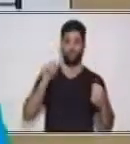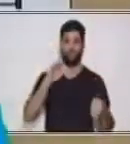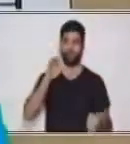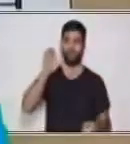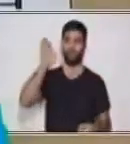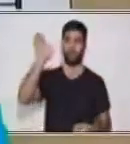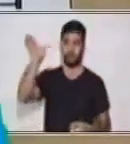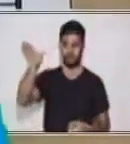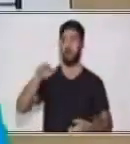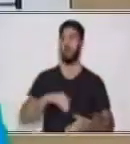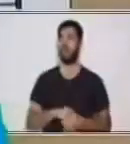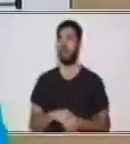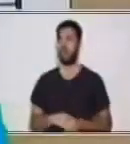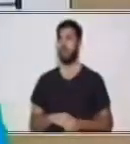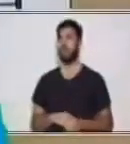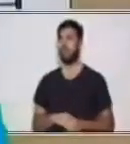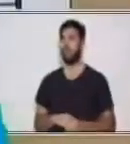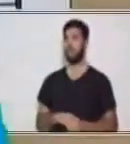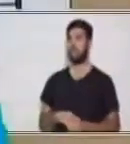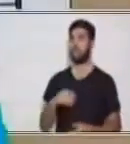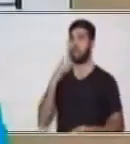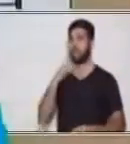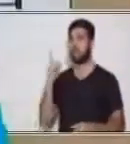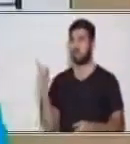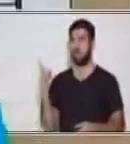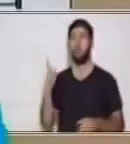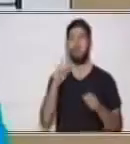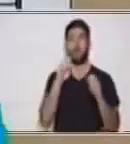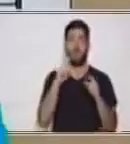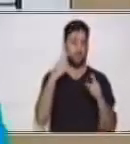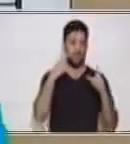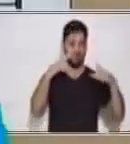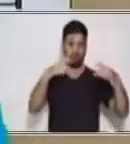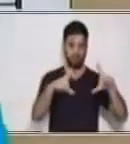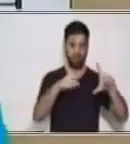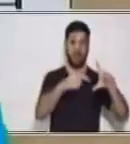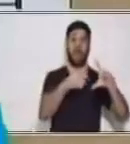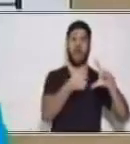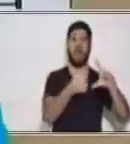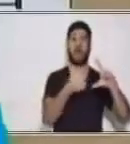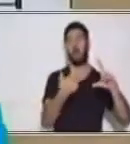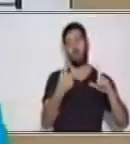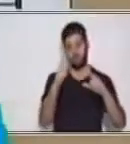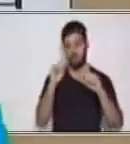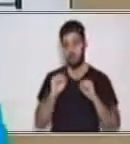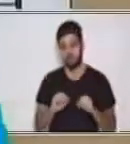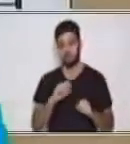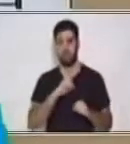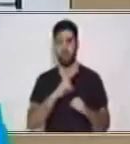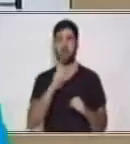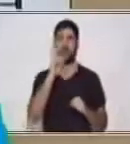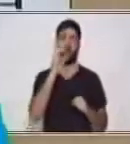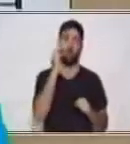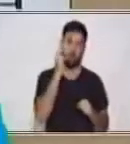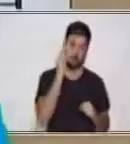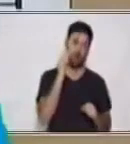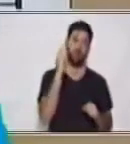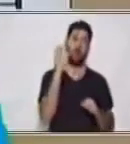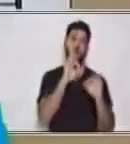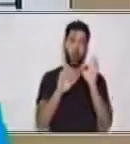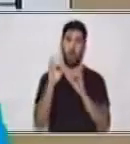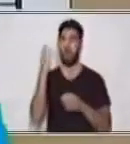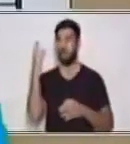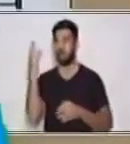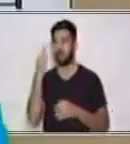entre paréntesis está la A porque puede ser ingeniero o ingeniera, siempre haciendo relación a lo que es